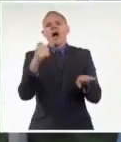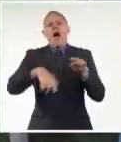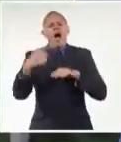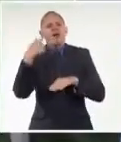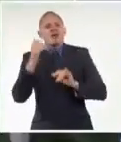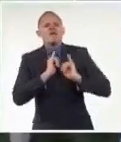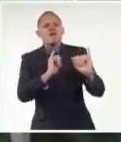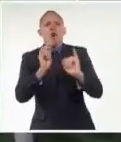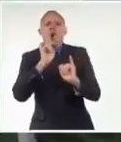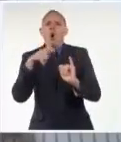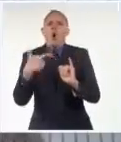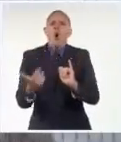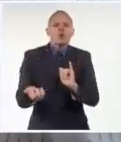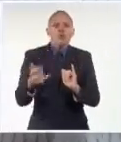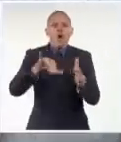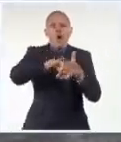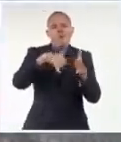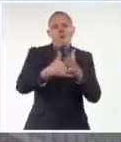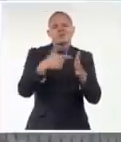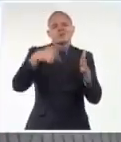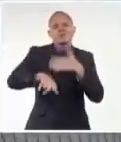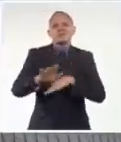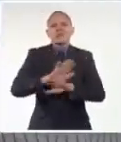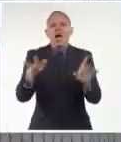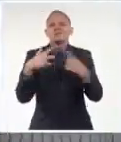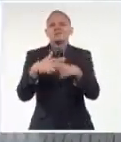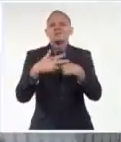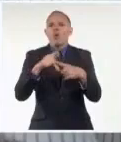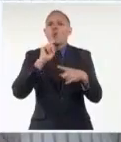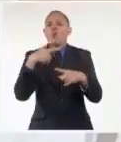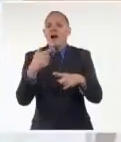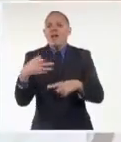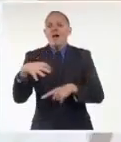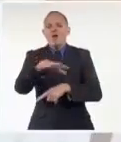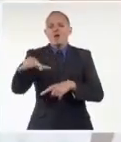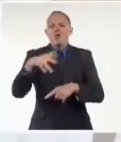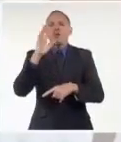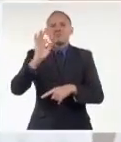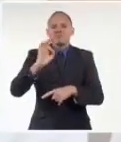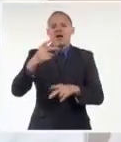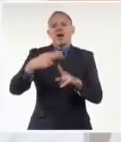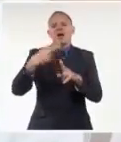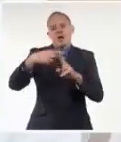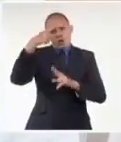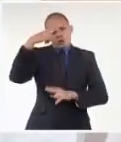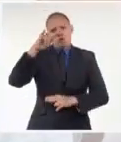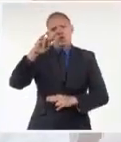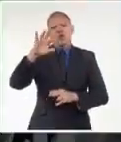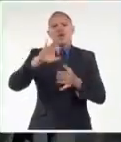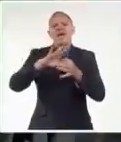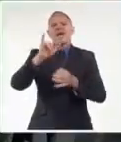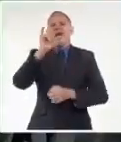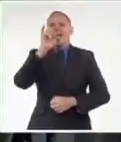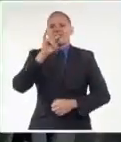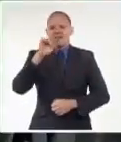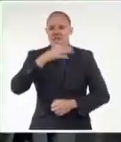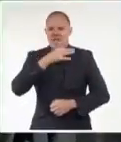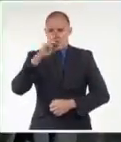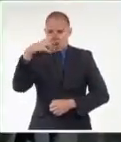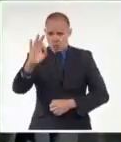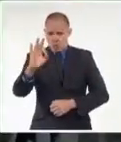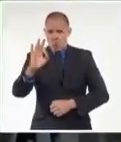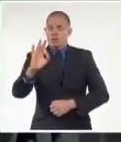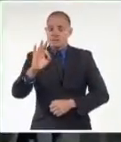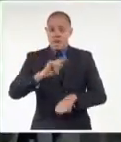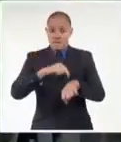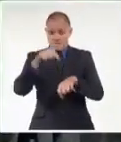pormenorizada sobre el proyecto de rehabilitación integral del surgidero de Batabanó. Durante el intercambio trascendió que este mes culmina